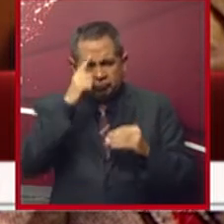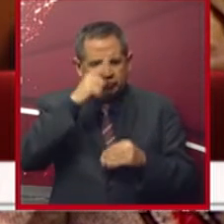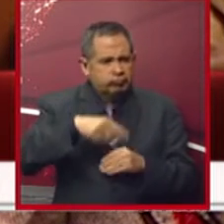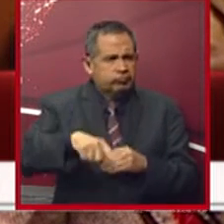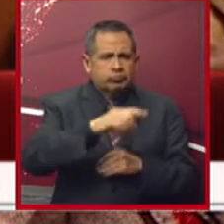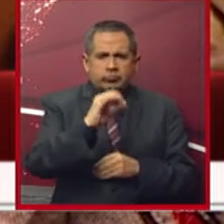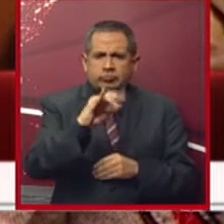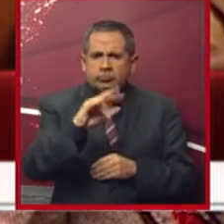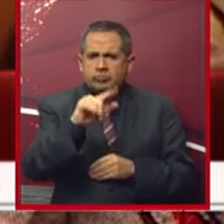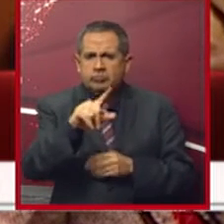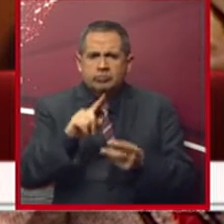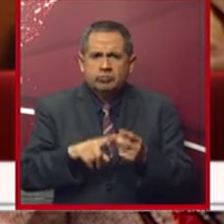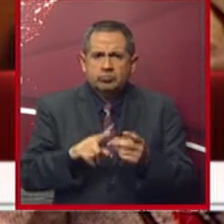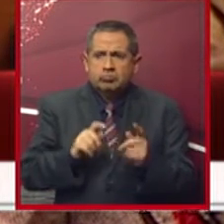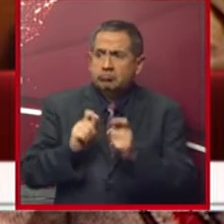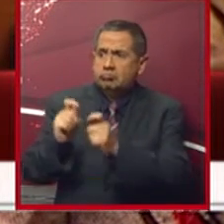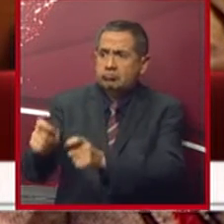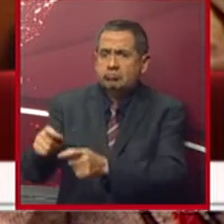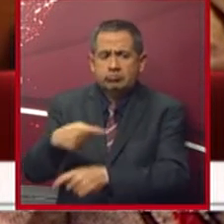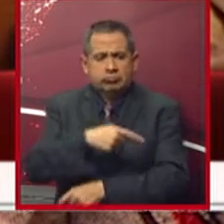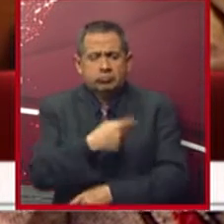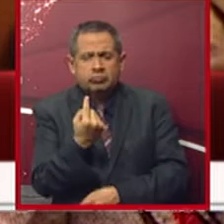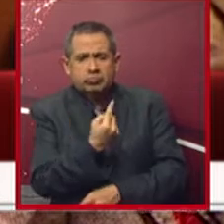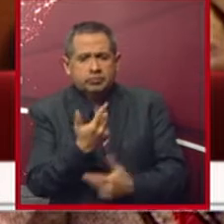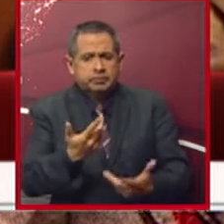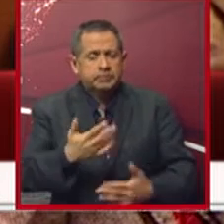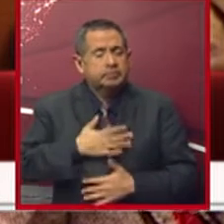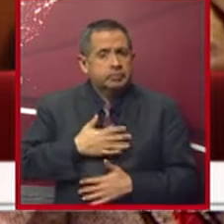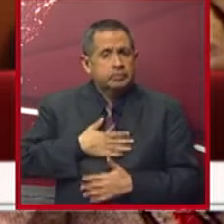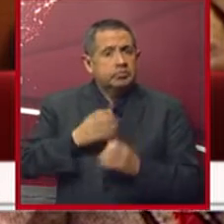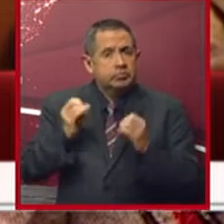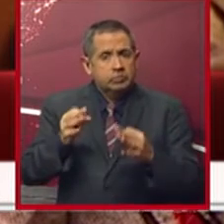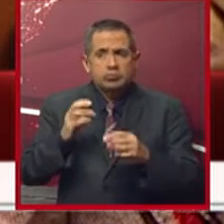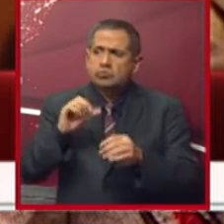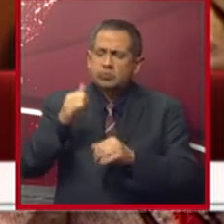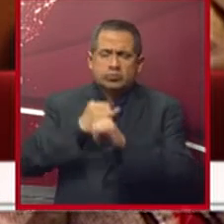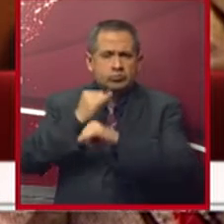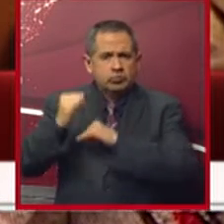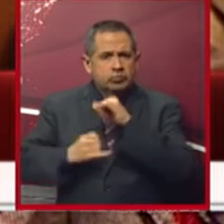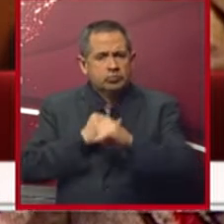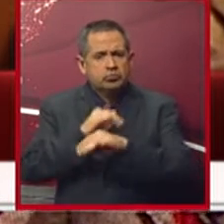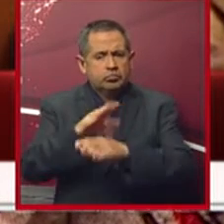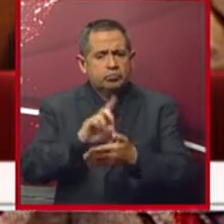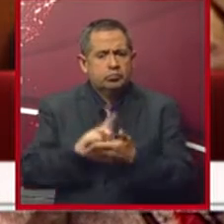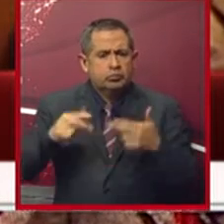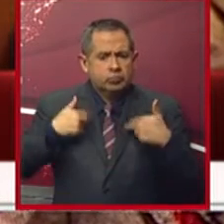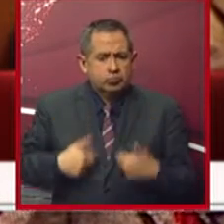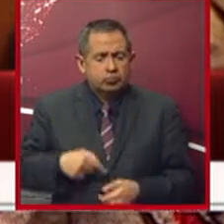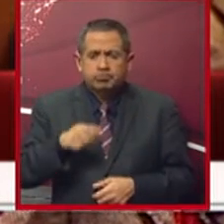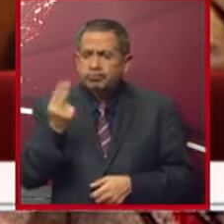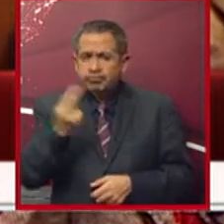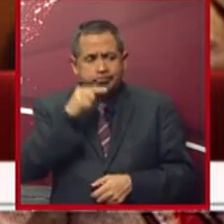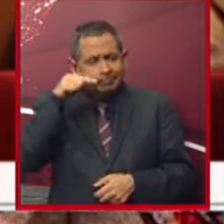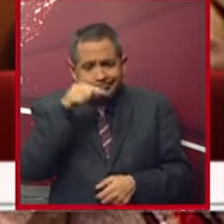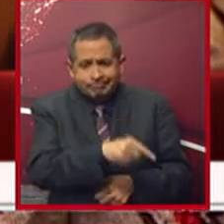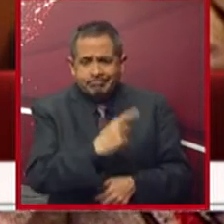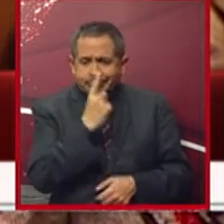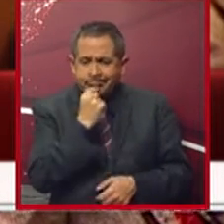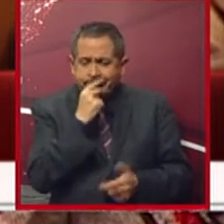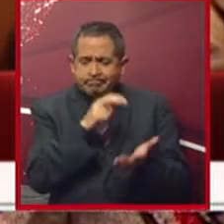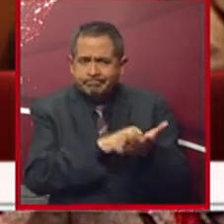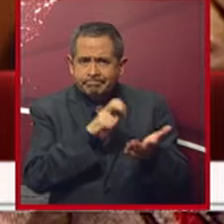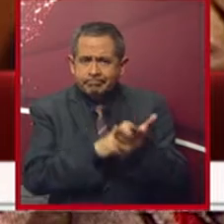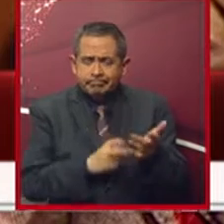corporaciones civiles, que según nuestra oficina y otras instancias internacionales de derechos humanos el país necesita. De